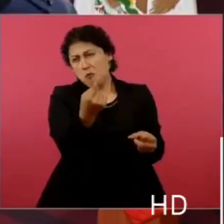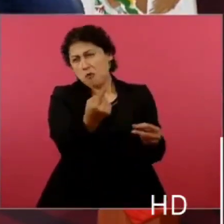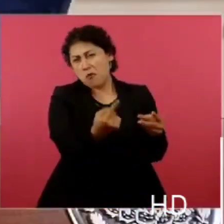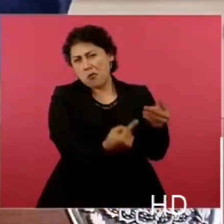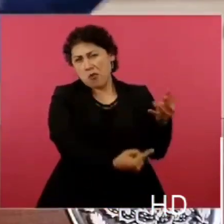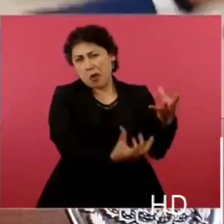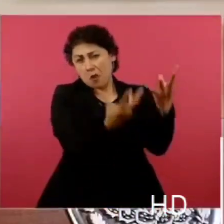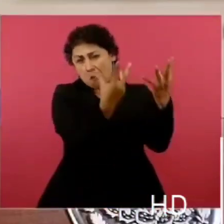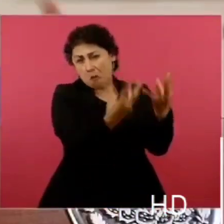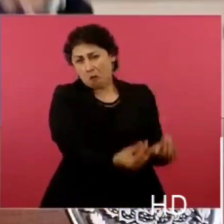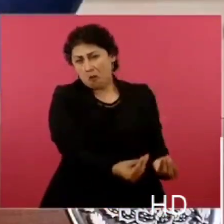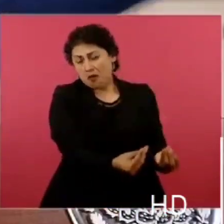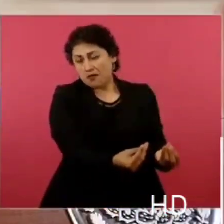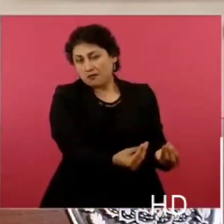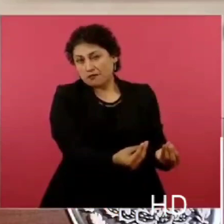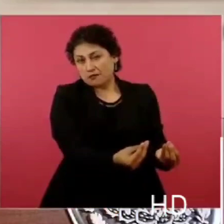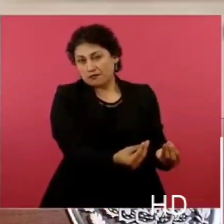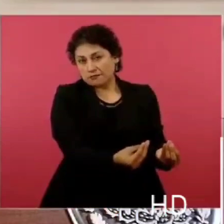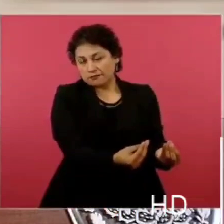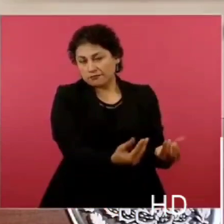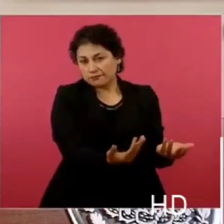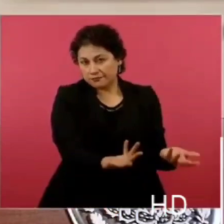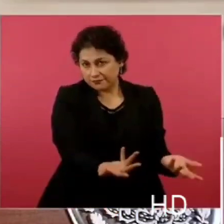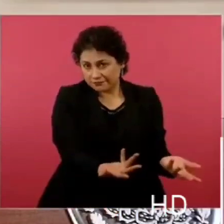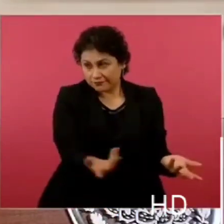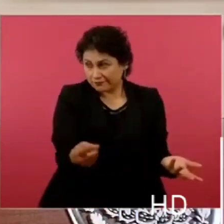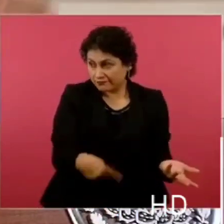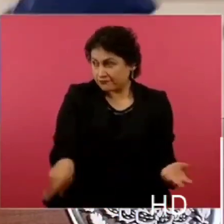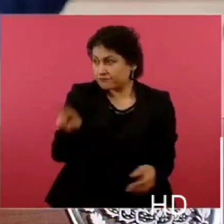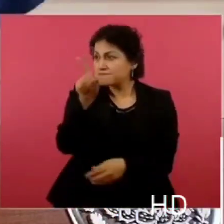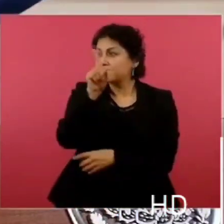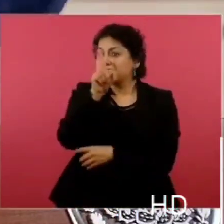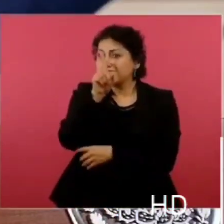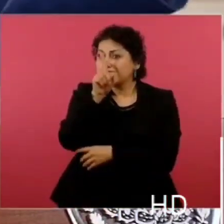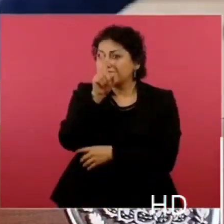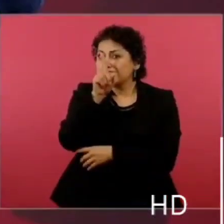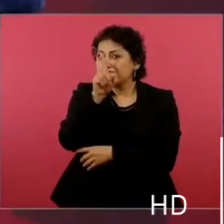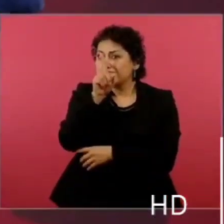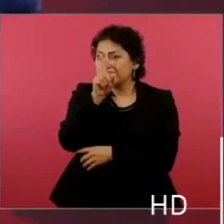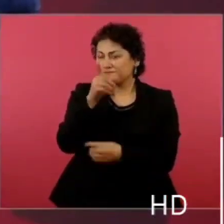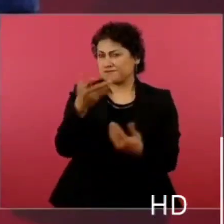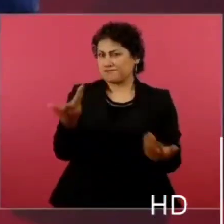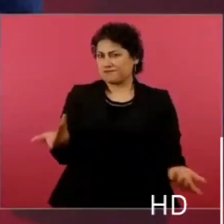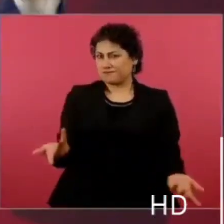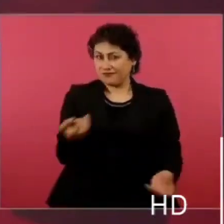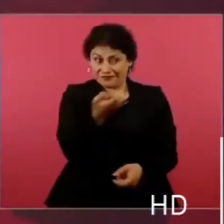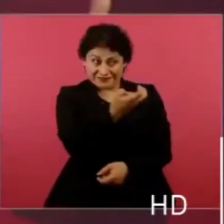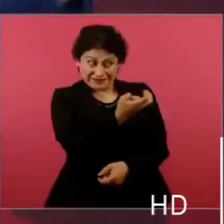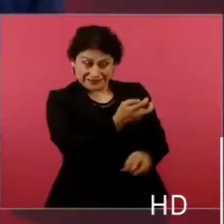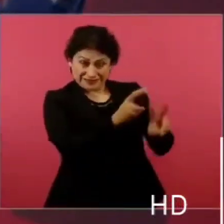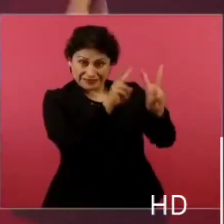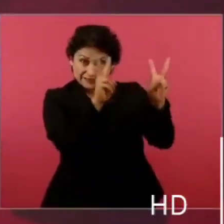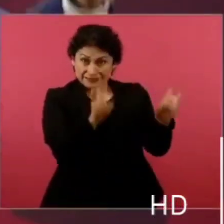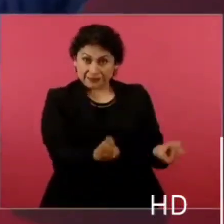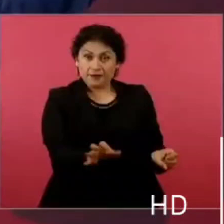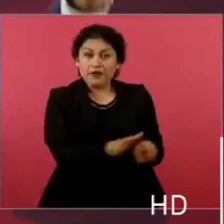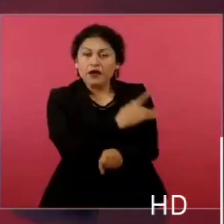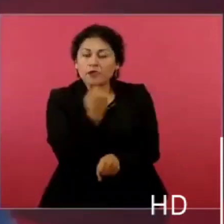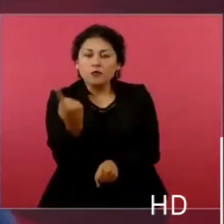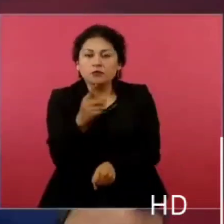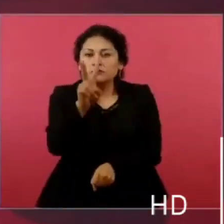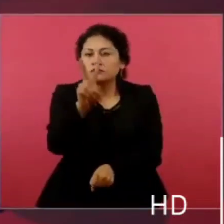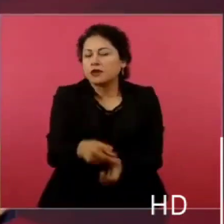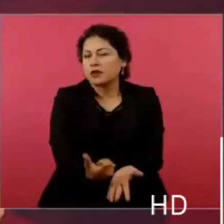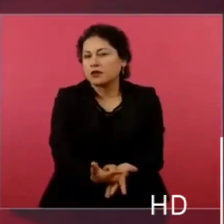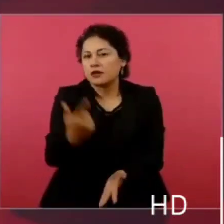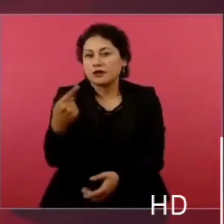porque lo tengo que repetir. El que era secretario de Seguridad Pública del gobierno de